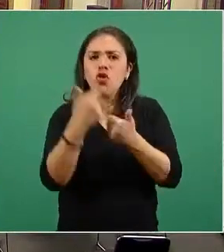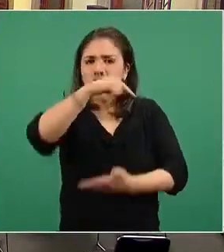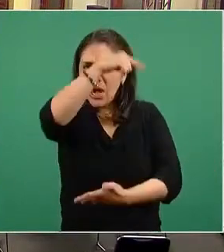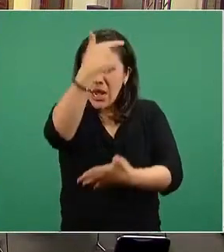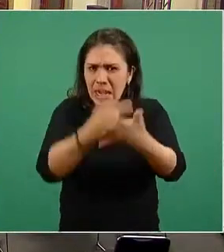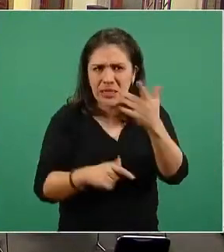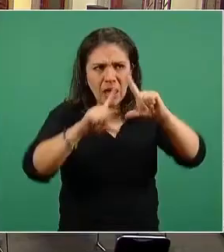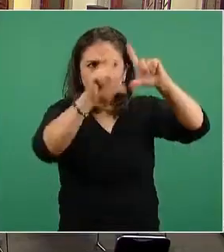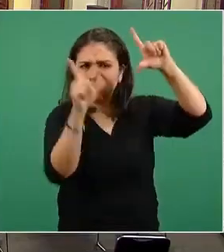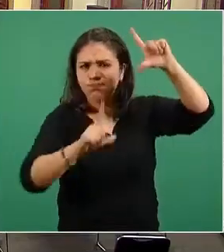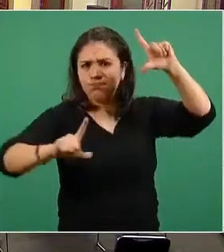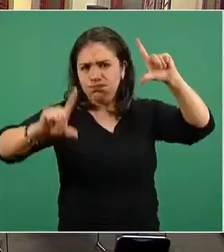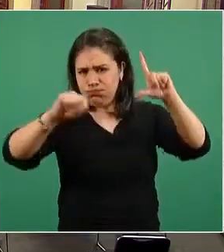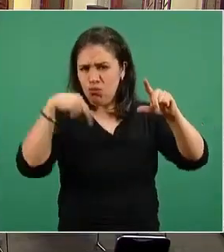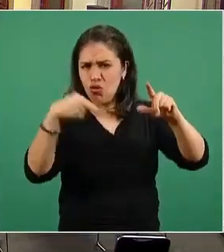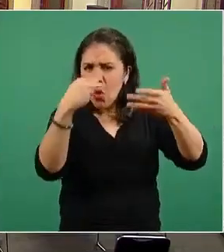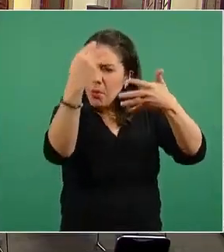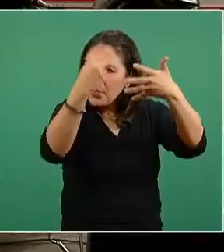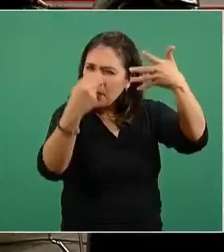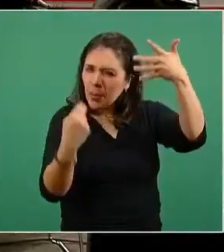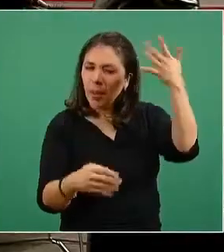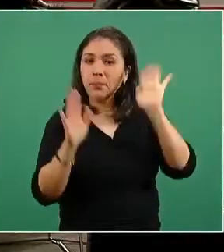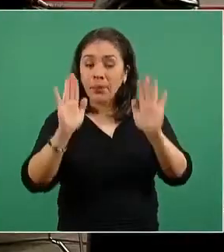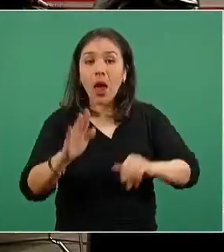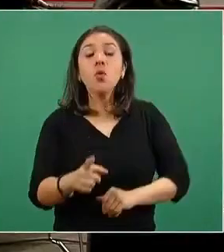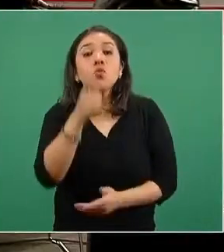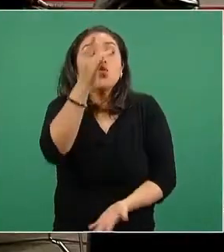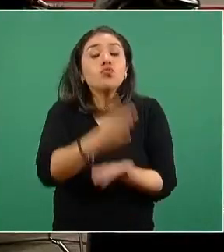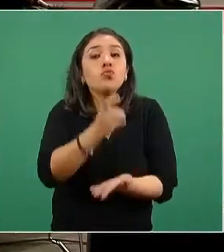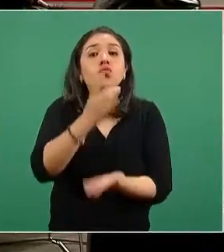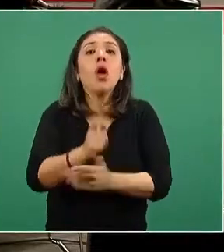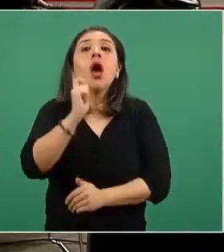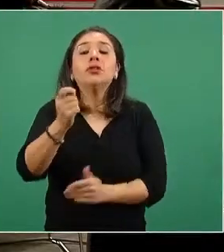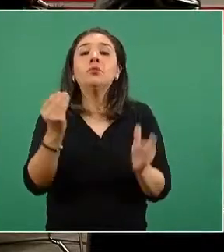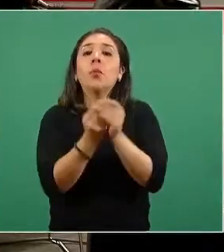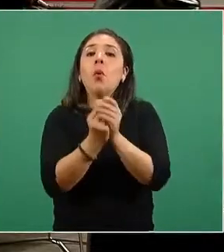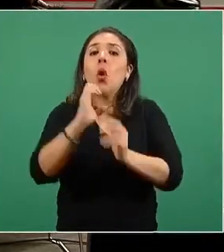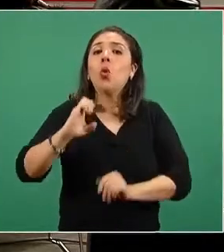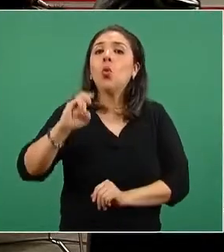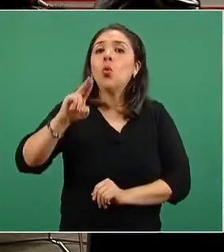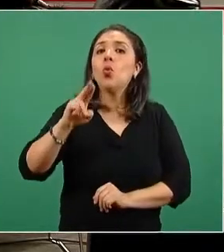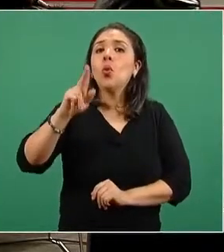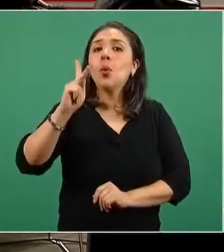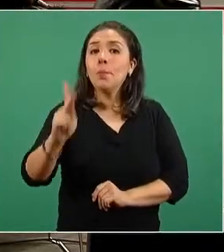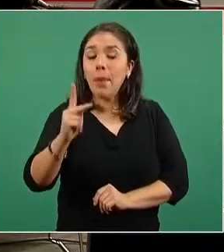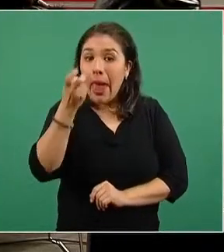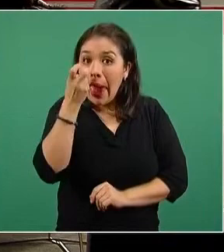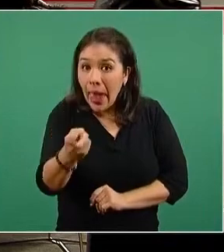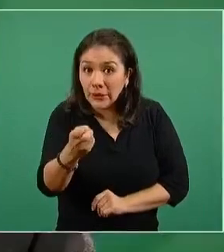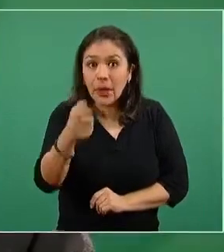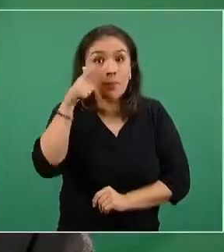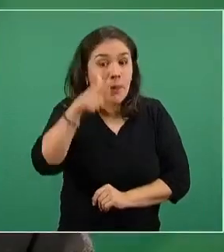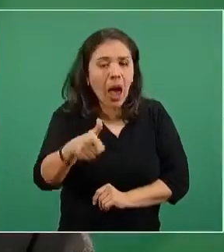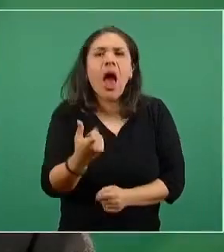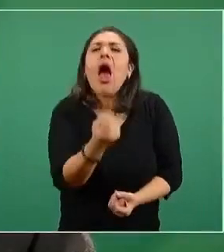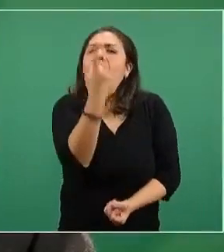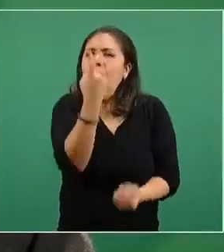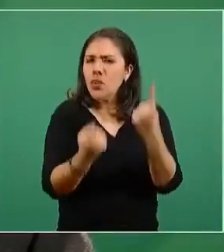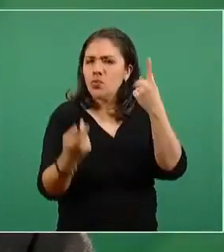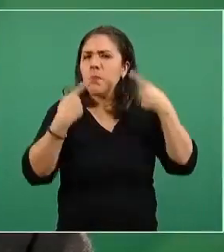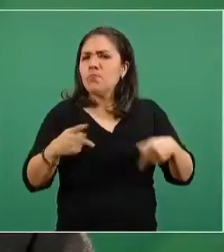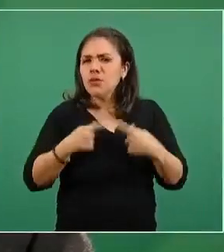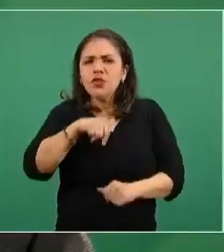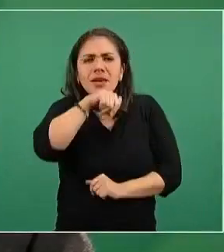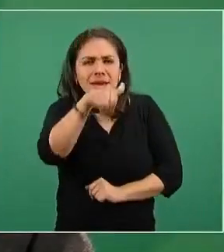nacional y el identificador único va a ser la clave única del registro poblacional. Está claro que algunos adultos